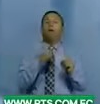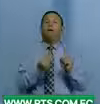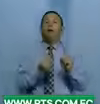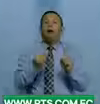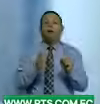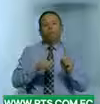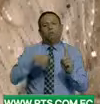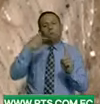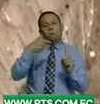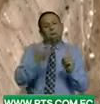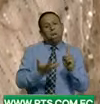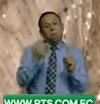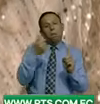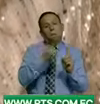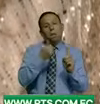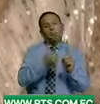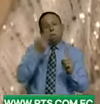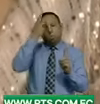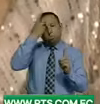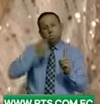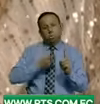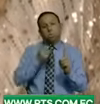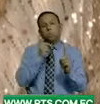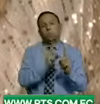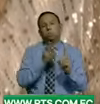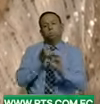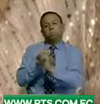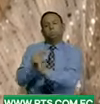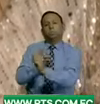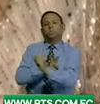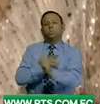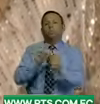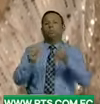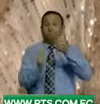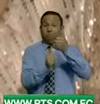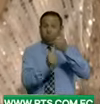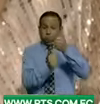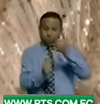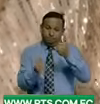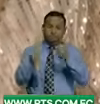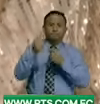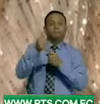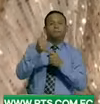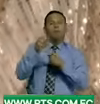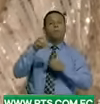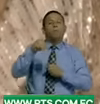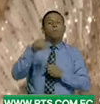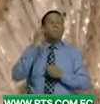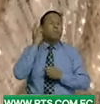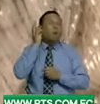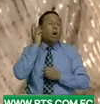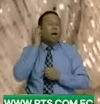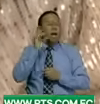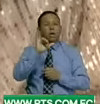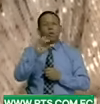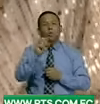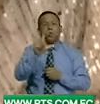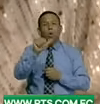la renuncia. Existe la suplente, la doctora Solanda Goyes. En ese caso tendría que